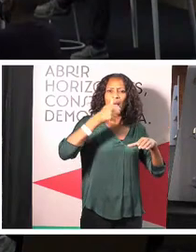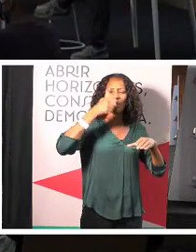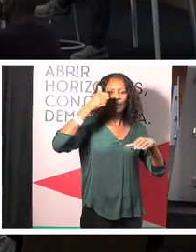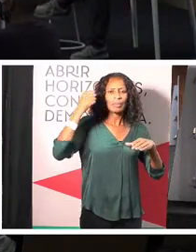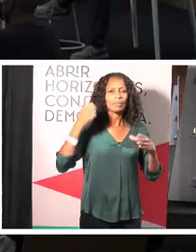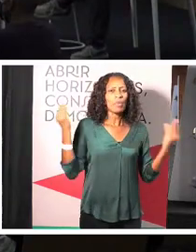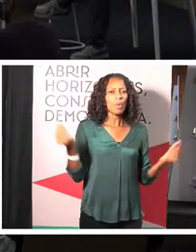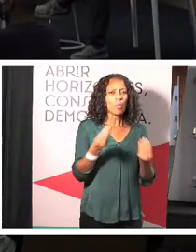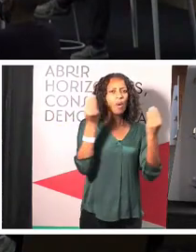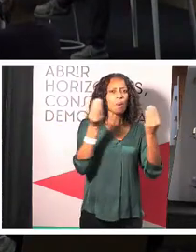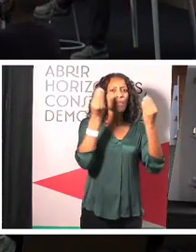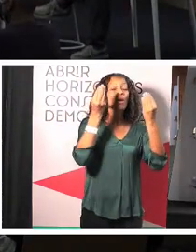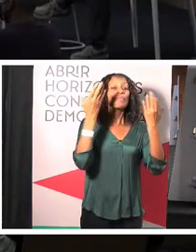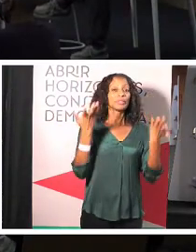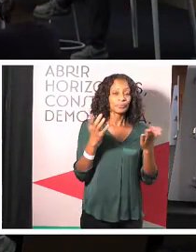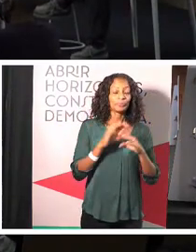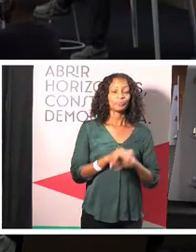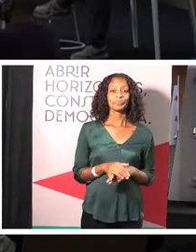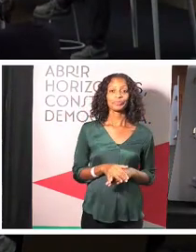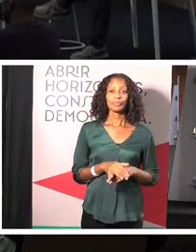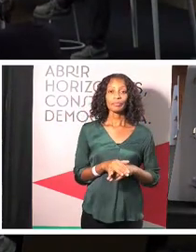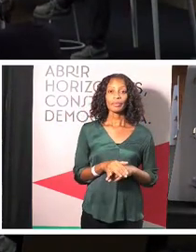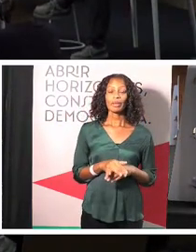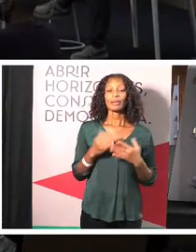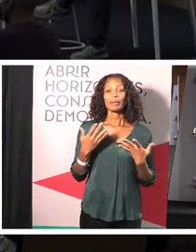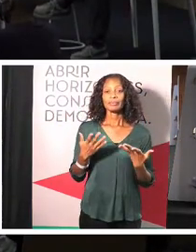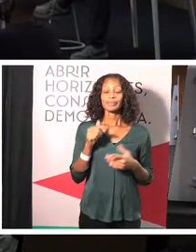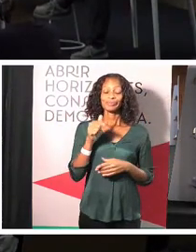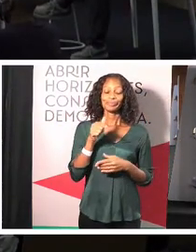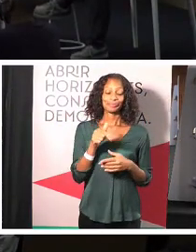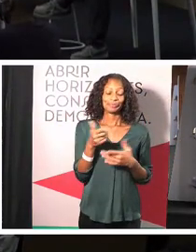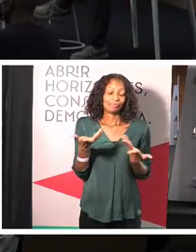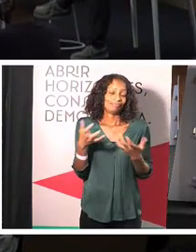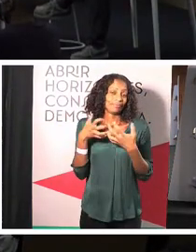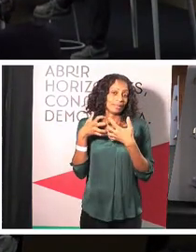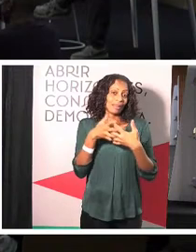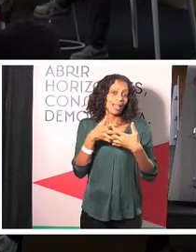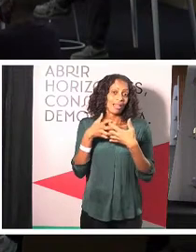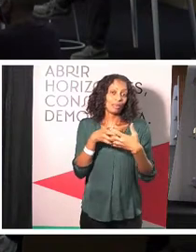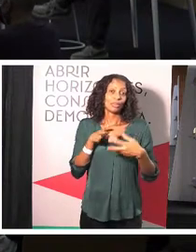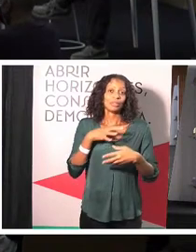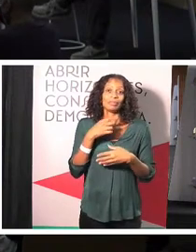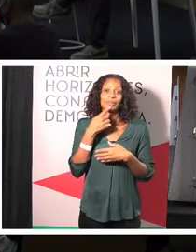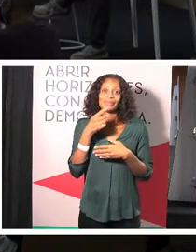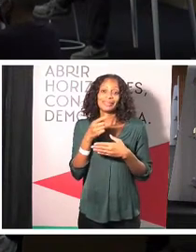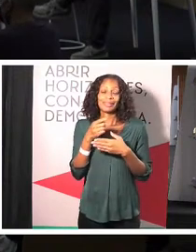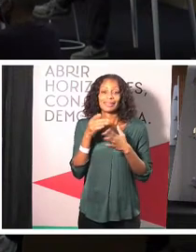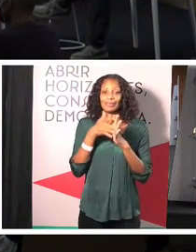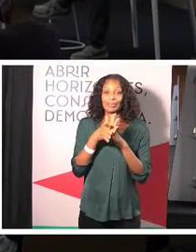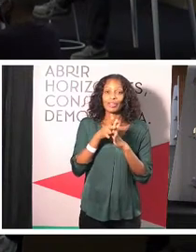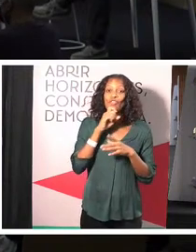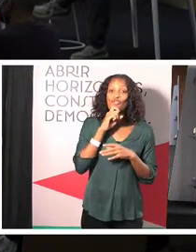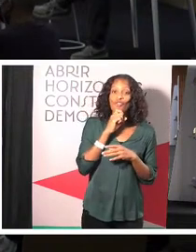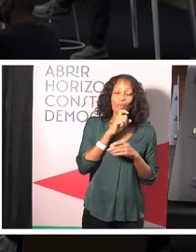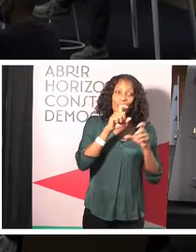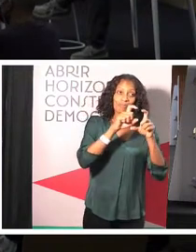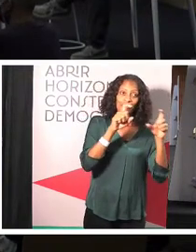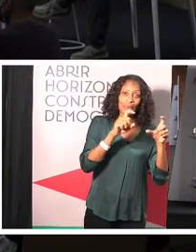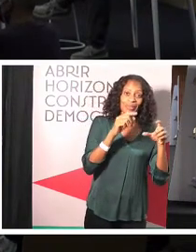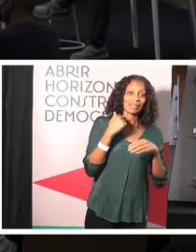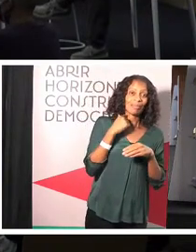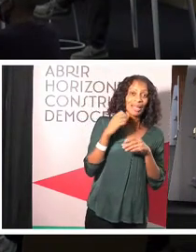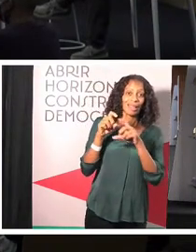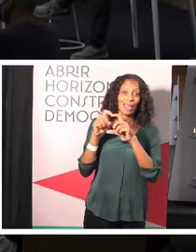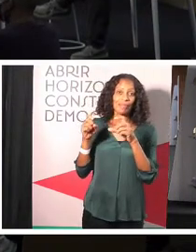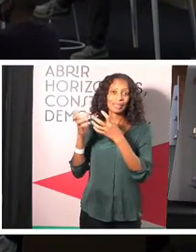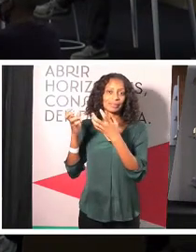de los últimos años. Ahora bien, si bien esta lucha podría definirse entre estos perdedores y estos ganadores, también